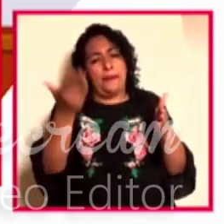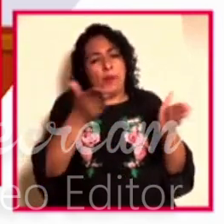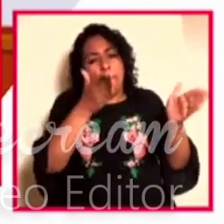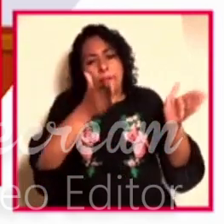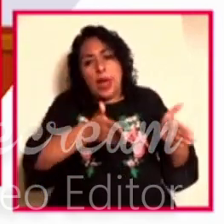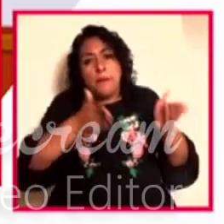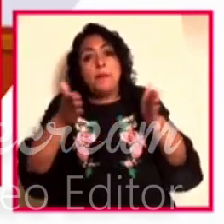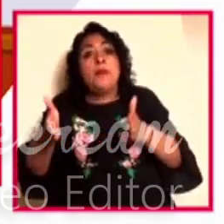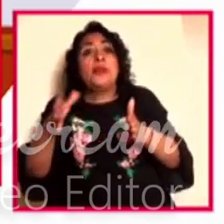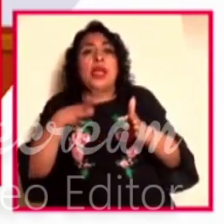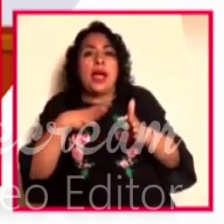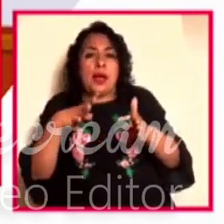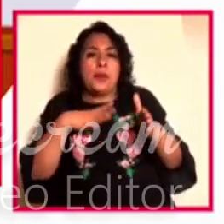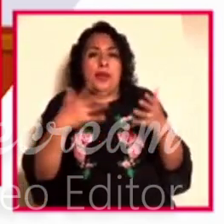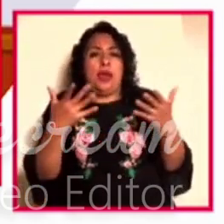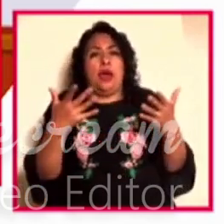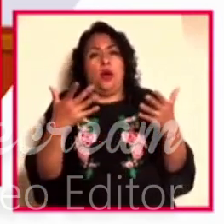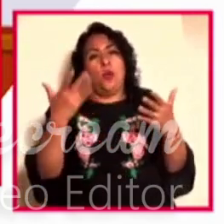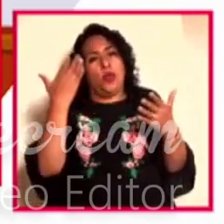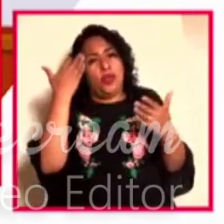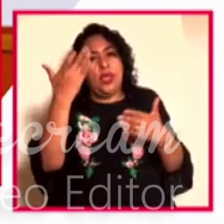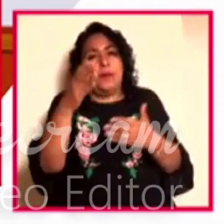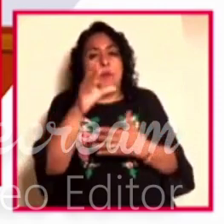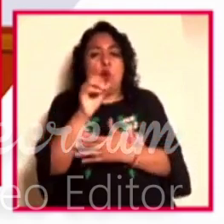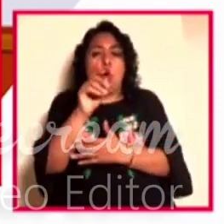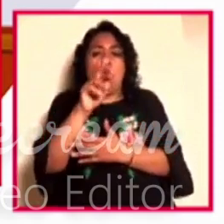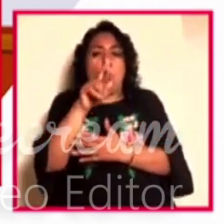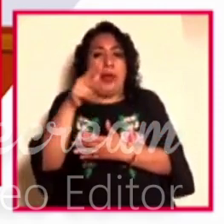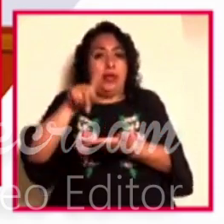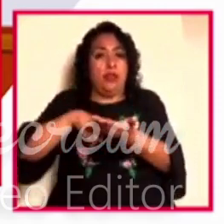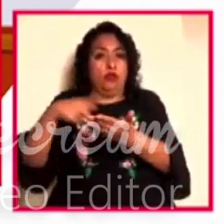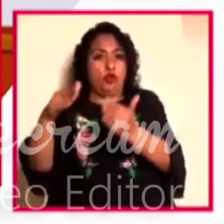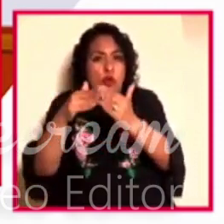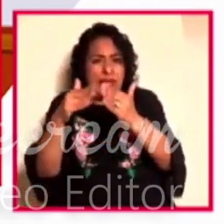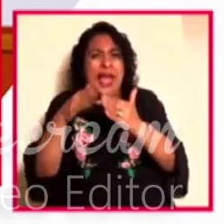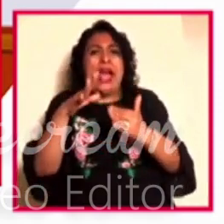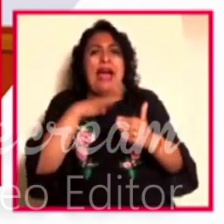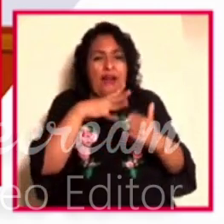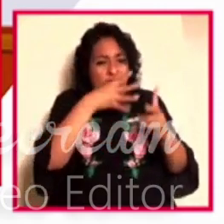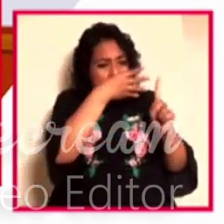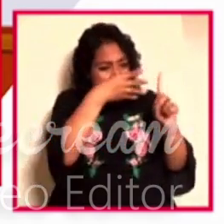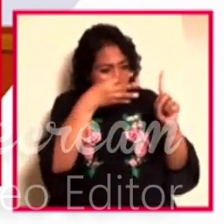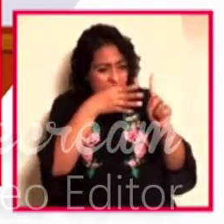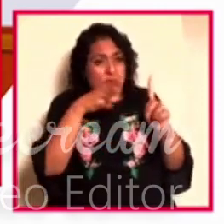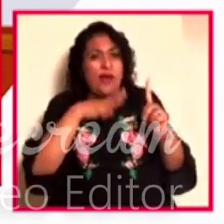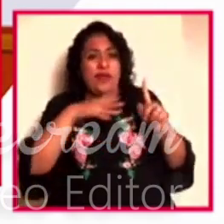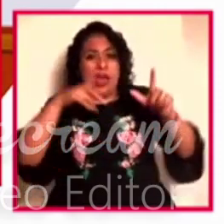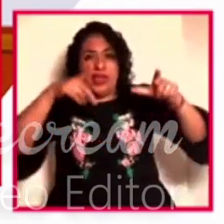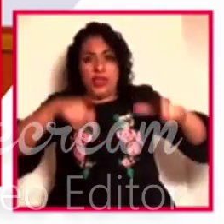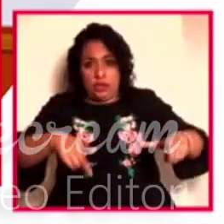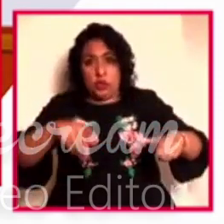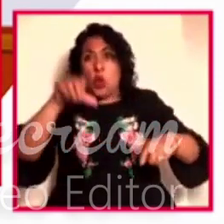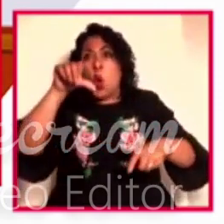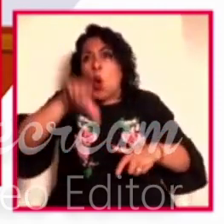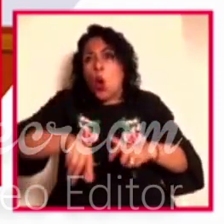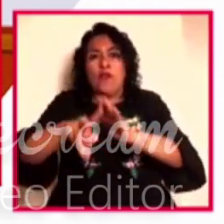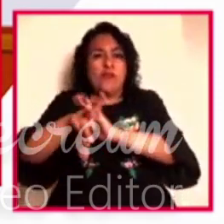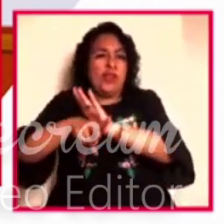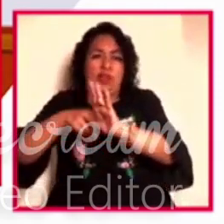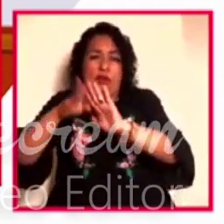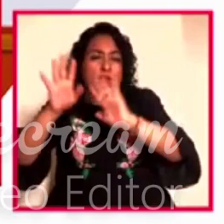casa. Y claro, teníamos la partitura y teníamos los discos, no es como ahora que hay videos, ¿no? Ahí todos nos